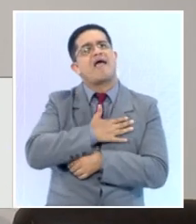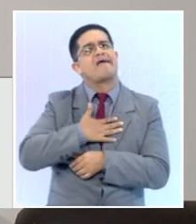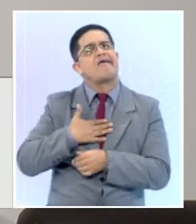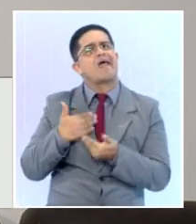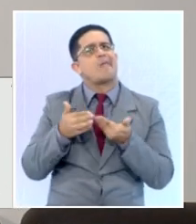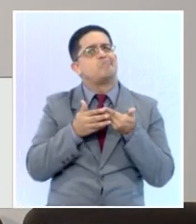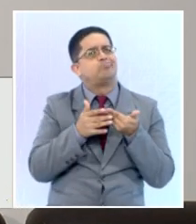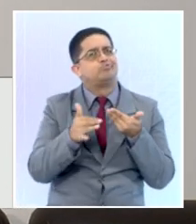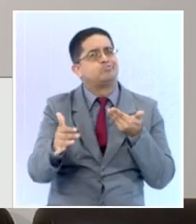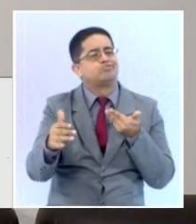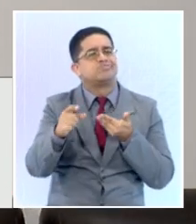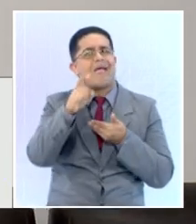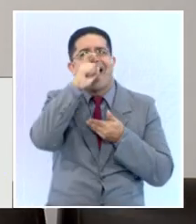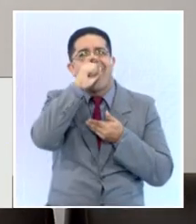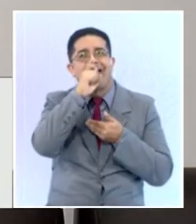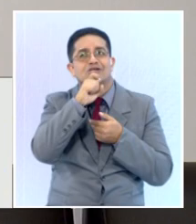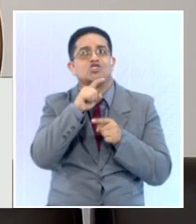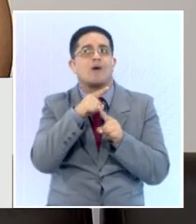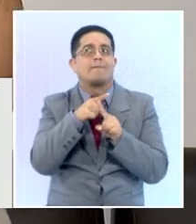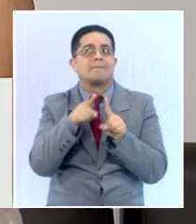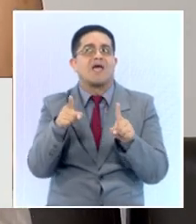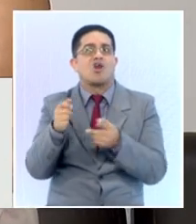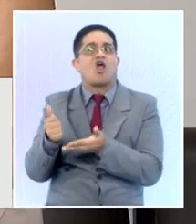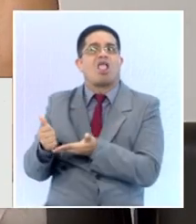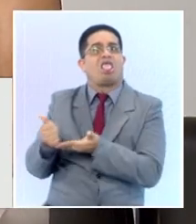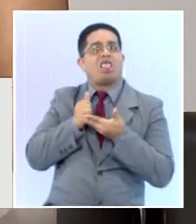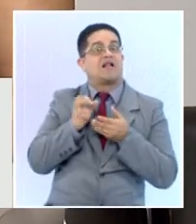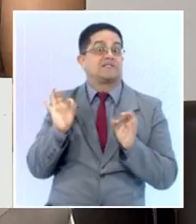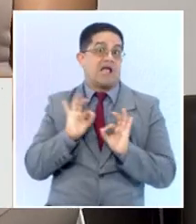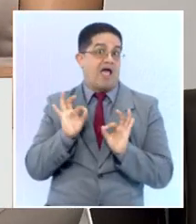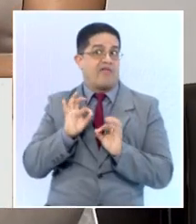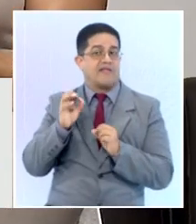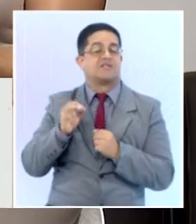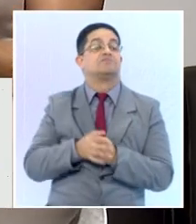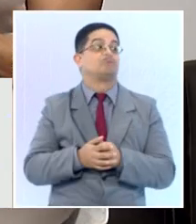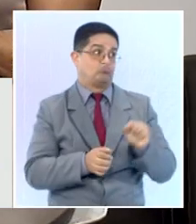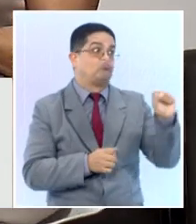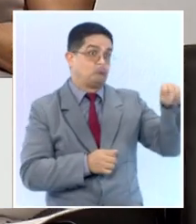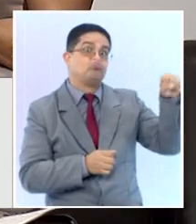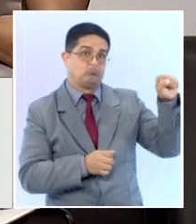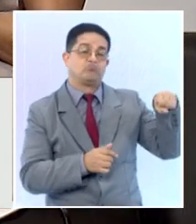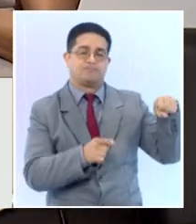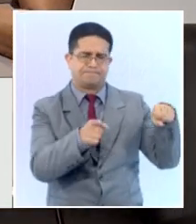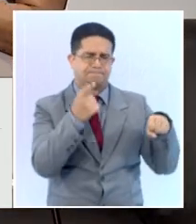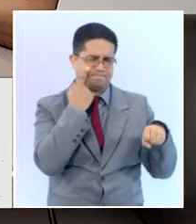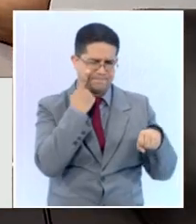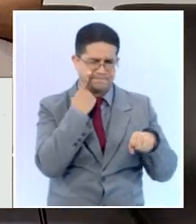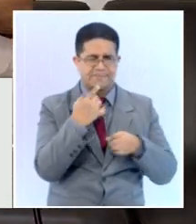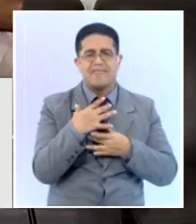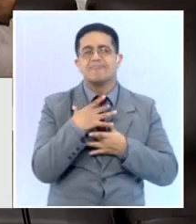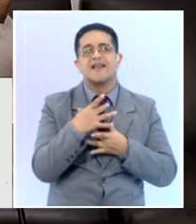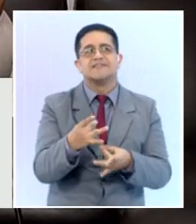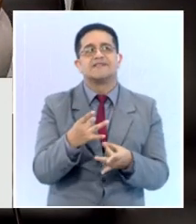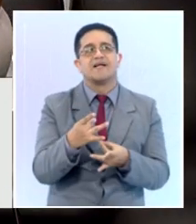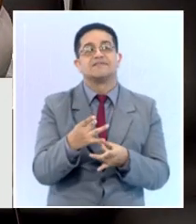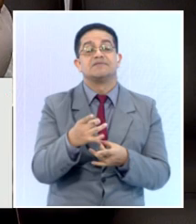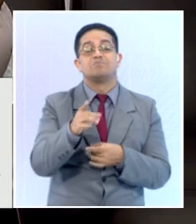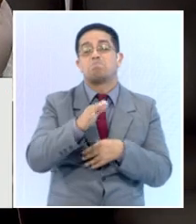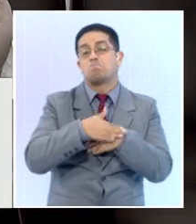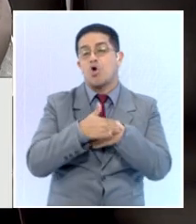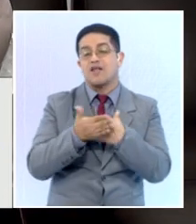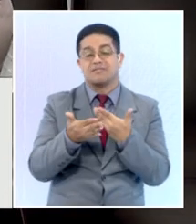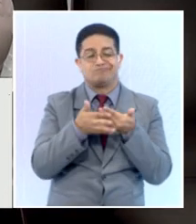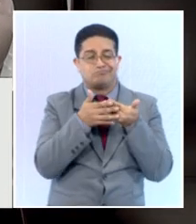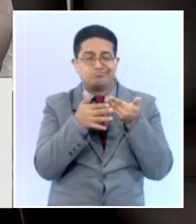a una edad avanzada pero ser independientes No sí fíjate que es muy interesante porque la longevidad